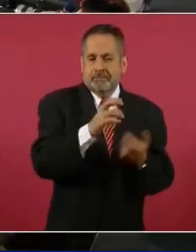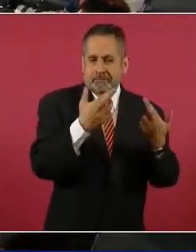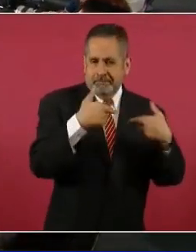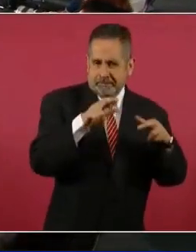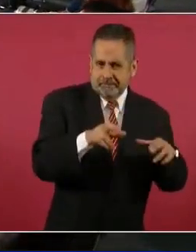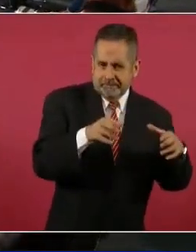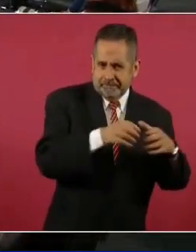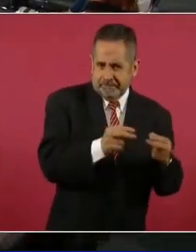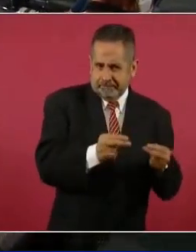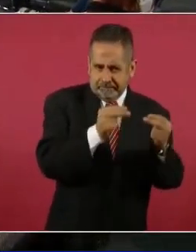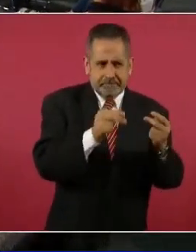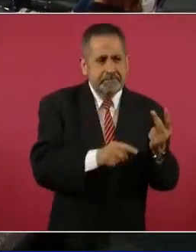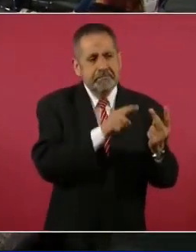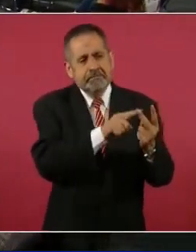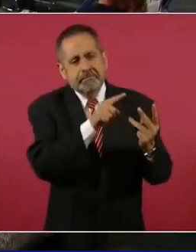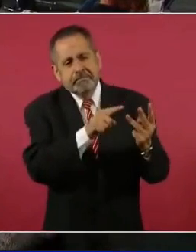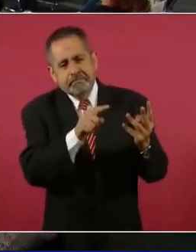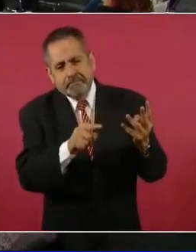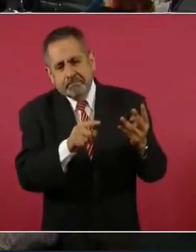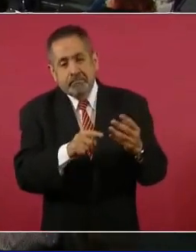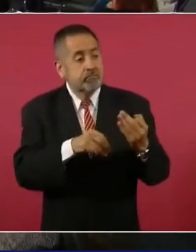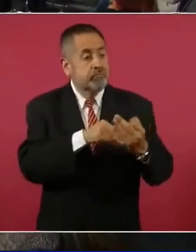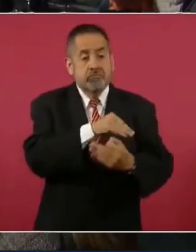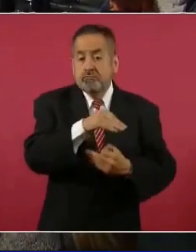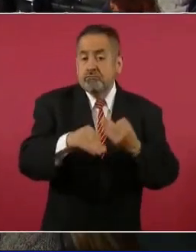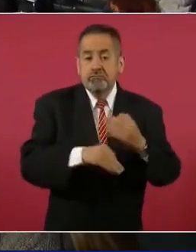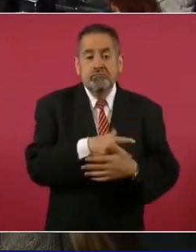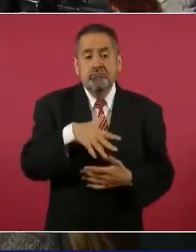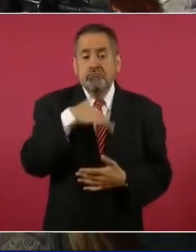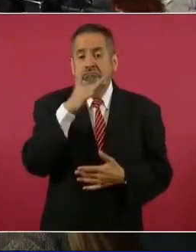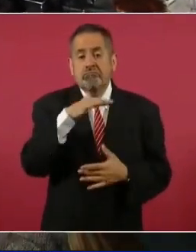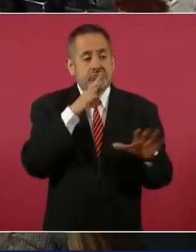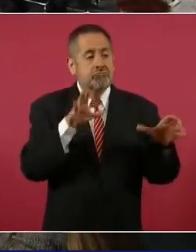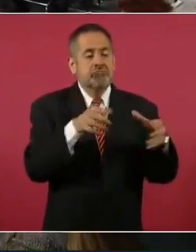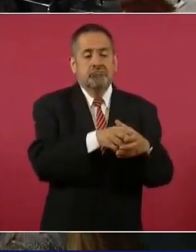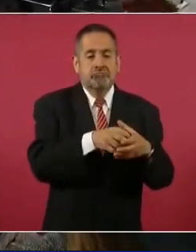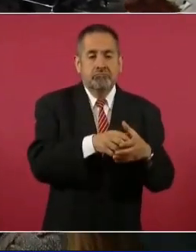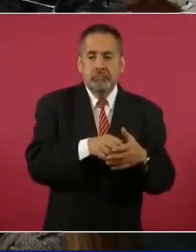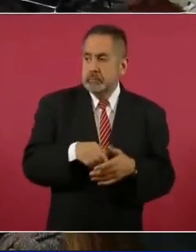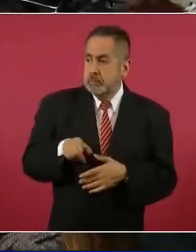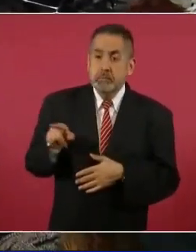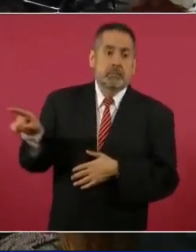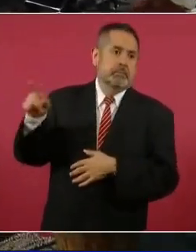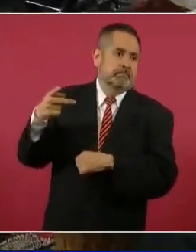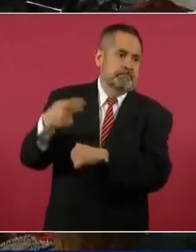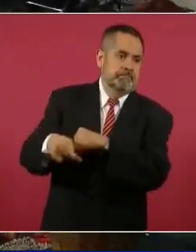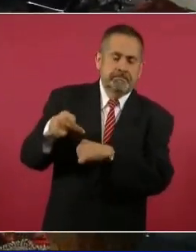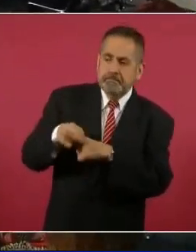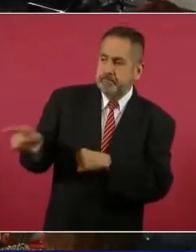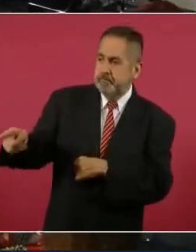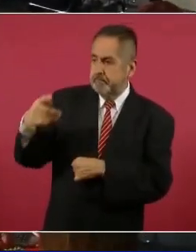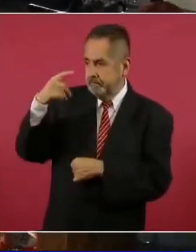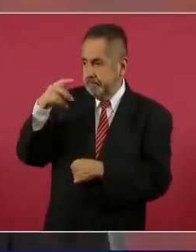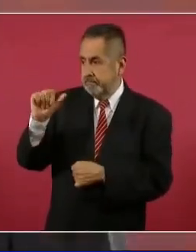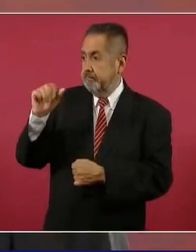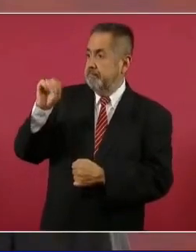Empresarial, todos participaron porque vieron un peligro para México,